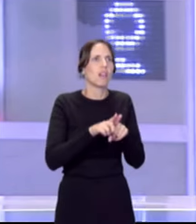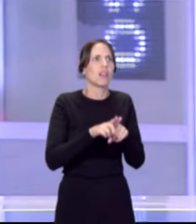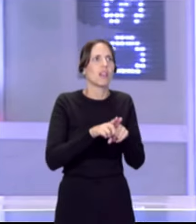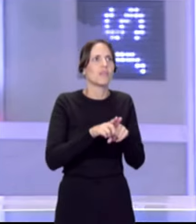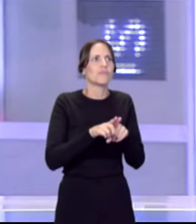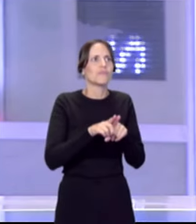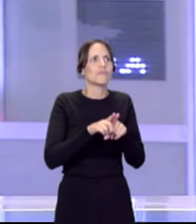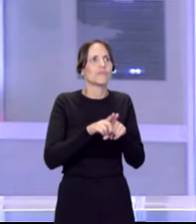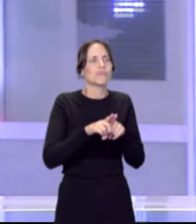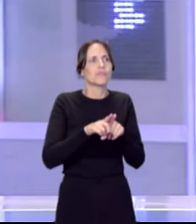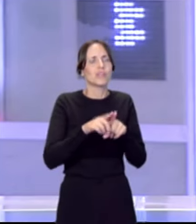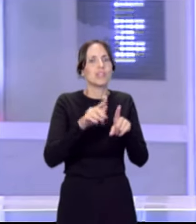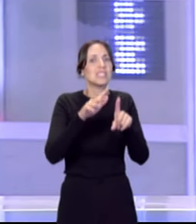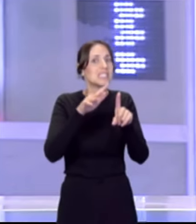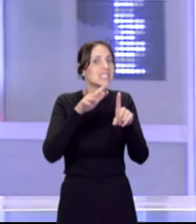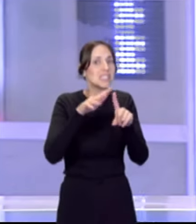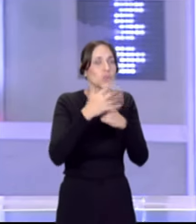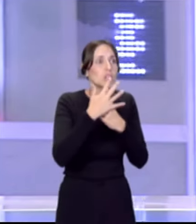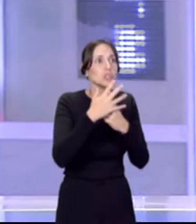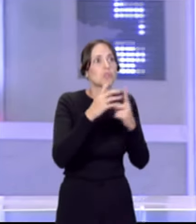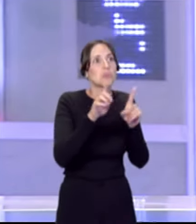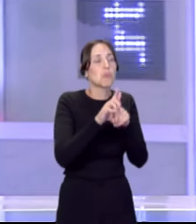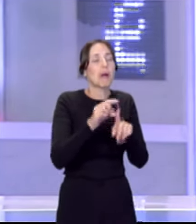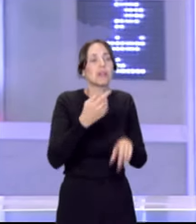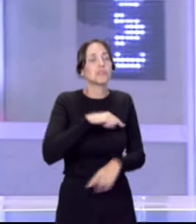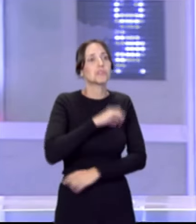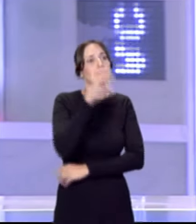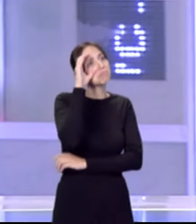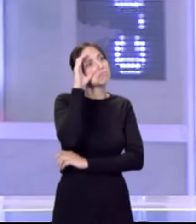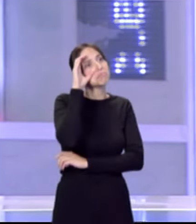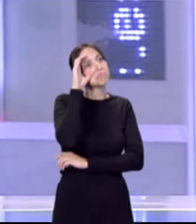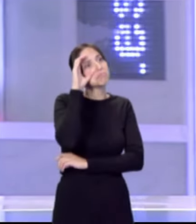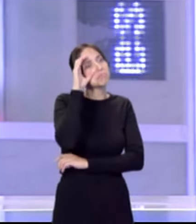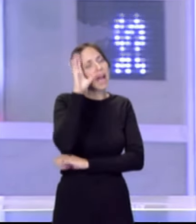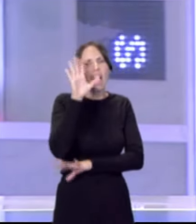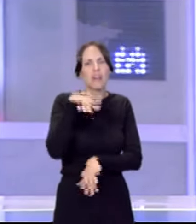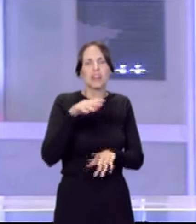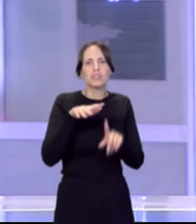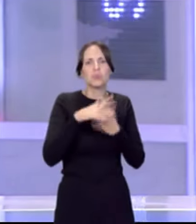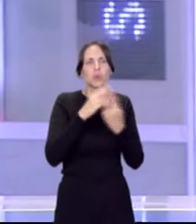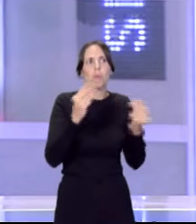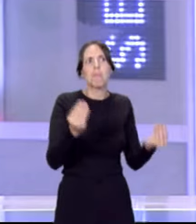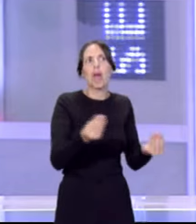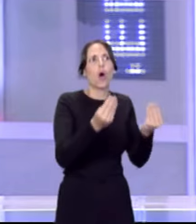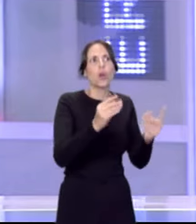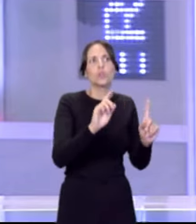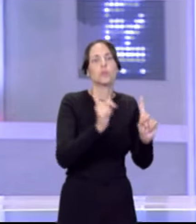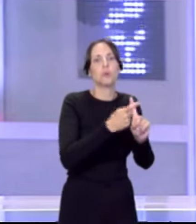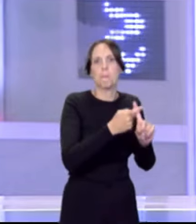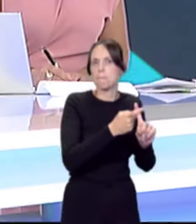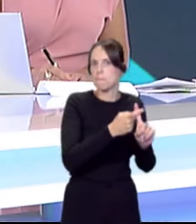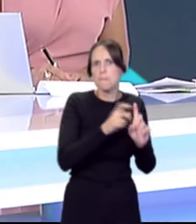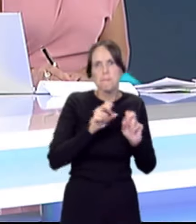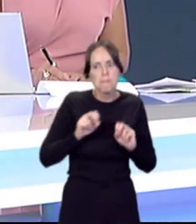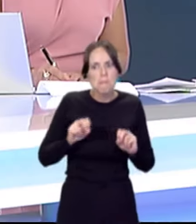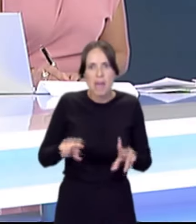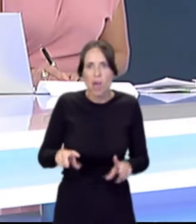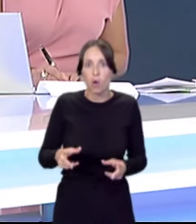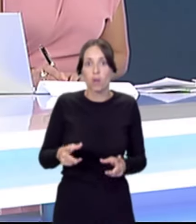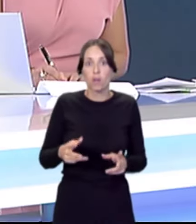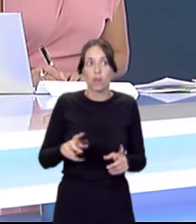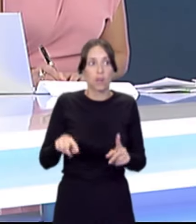casi de una situación que lejos de ir solucionándose o mejorando, se ha ido agravando con el tiempo, porque además hablamos, no dejemos de recordar, de seres